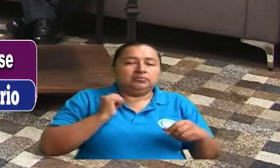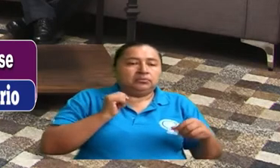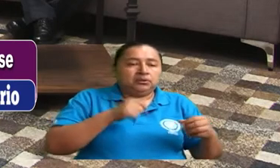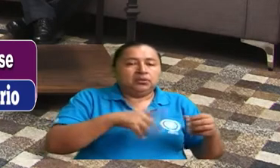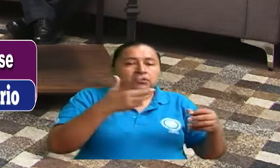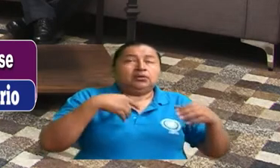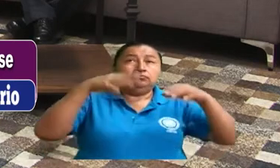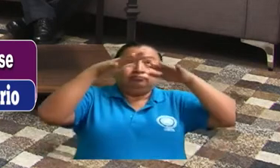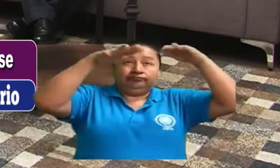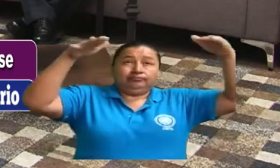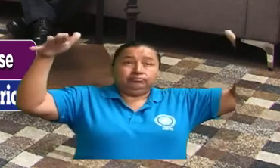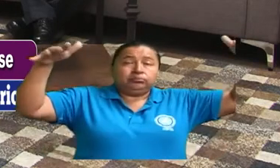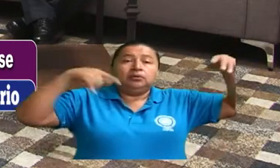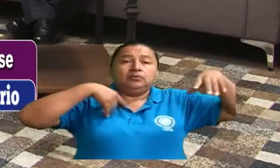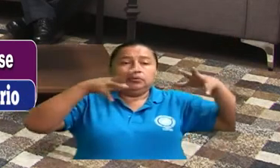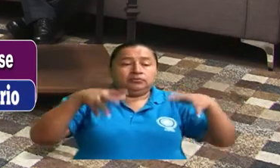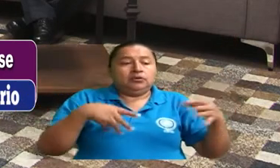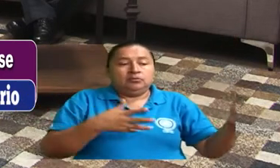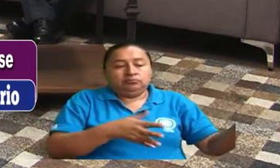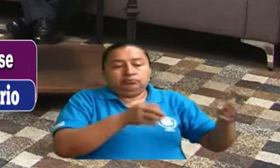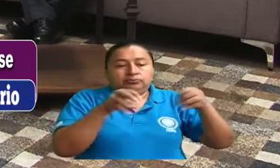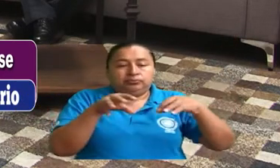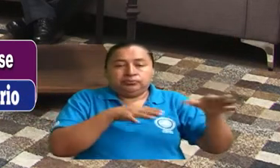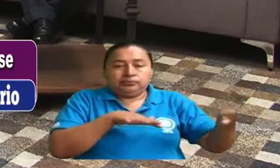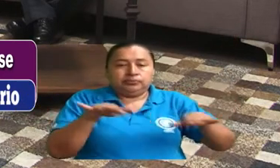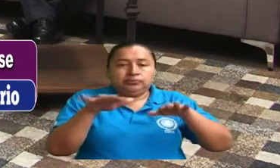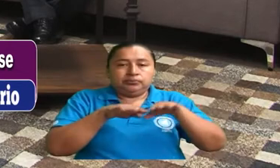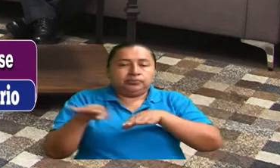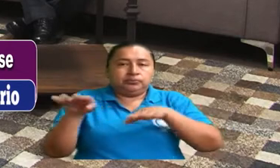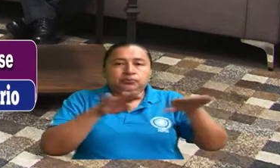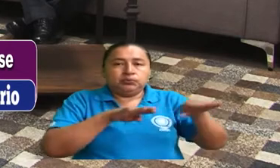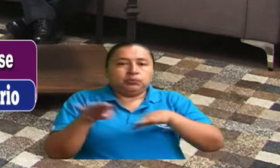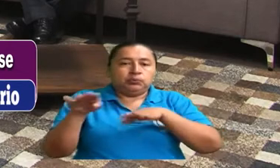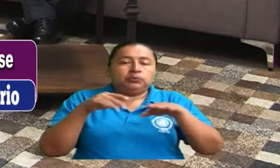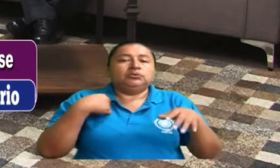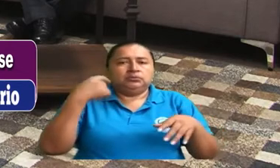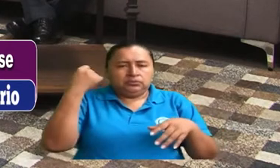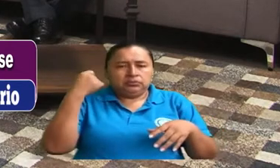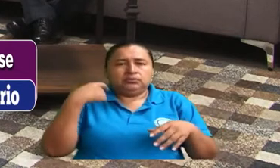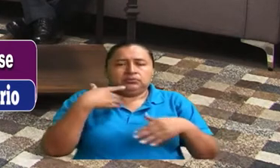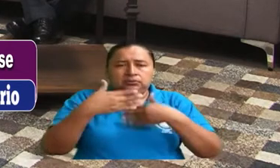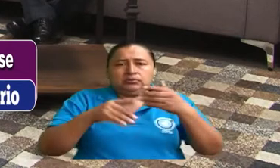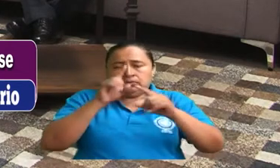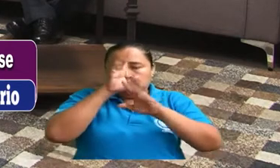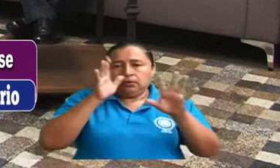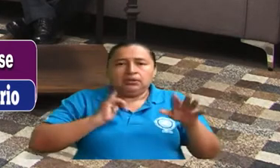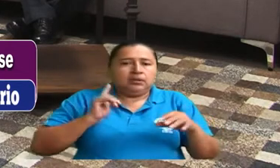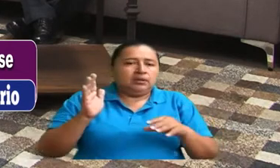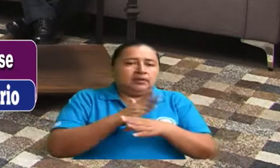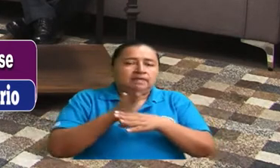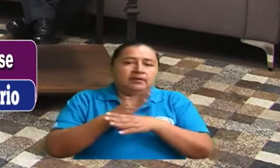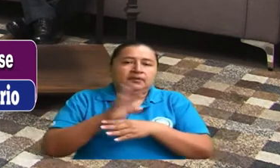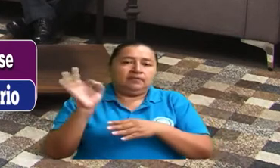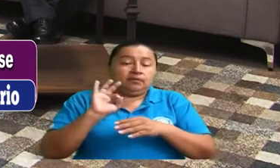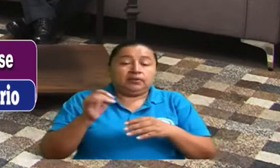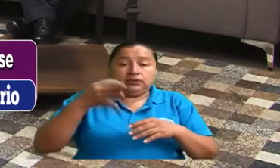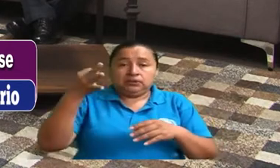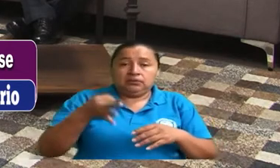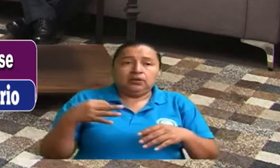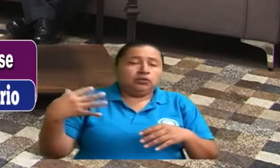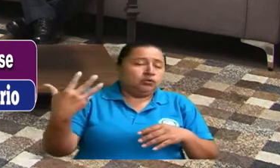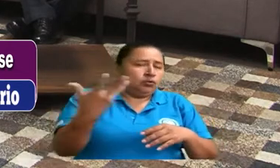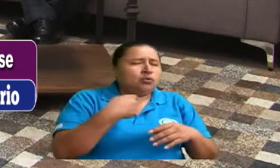protección, un techo, ¿verdad? Yo estoy claro que la misma planta tiene todos los mecanismos de seguridad y todo, claro.